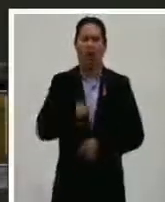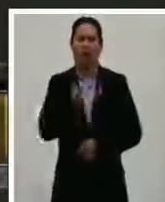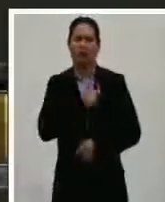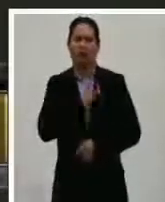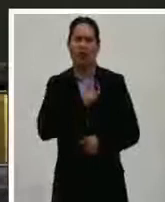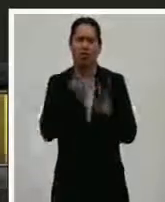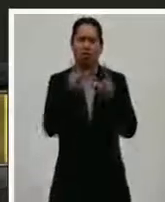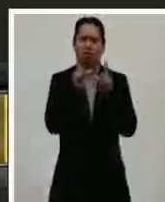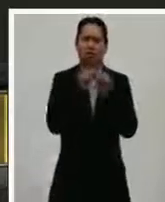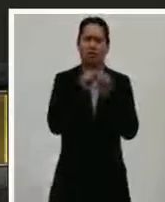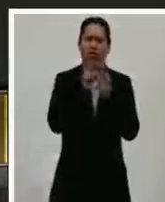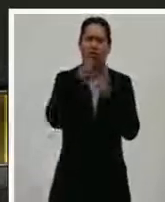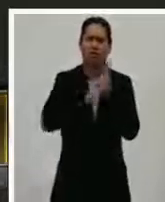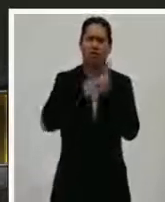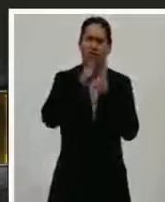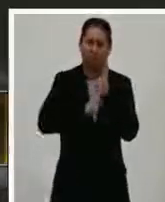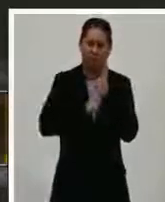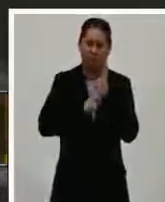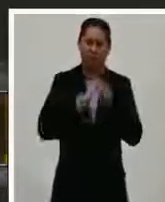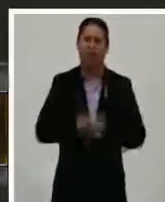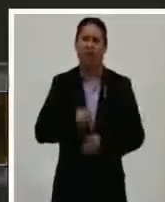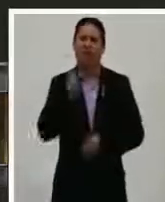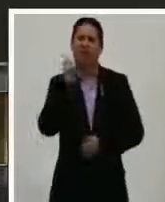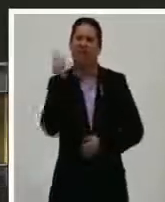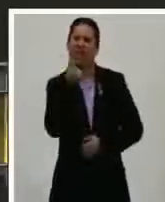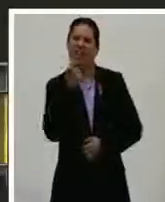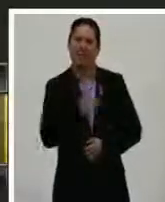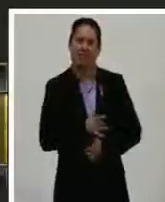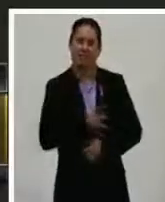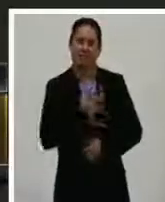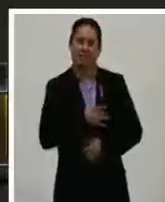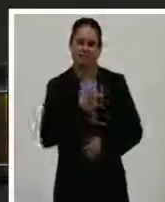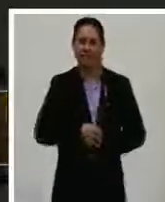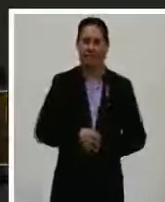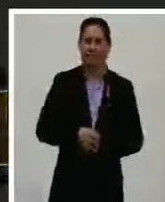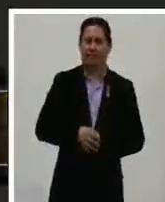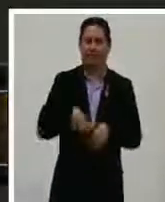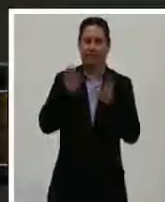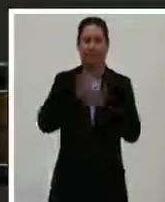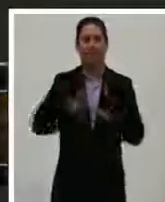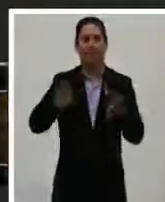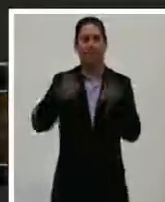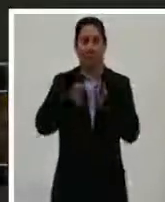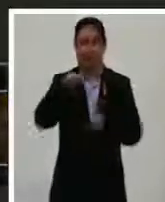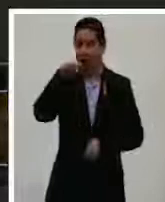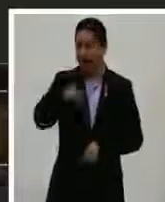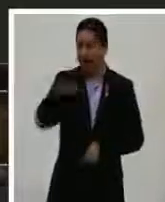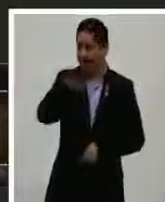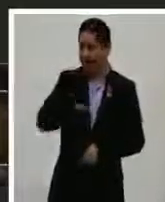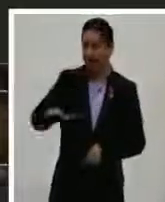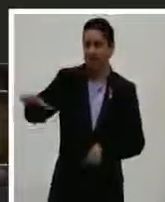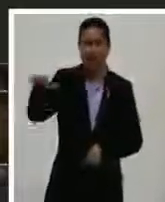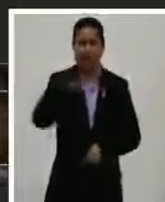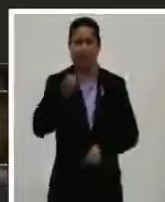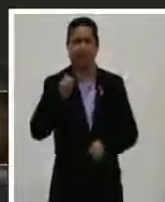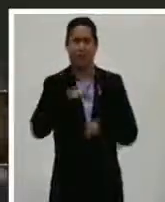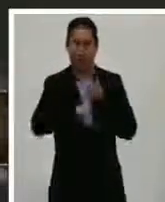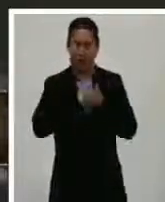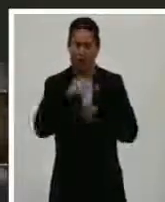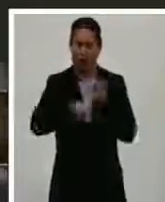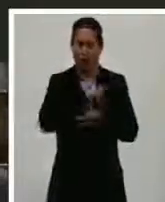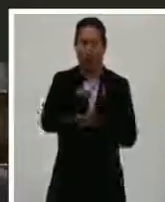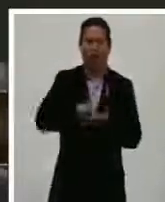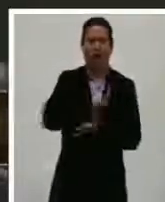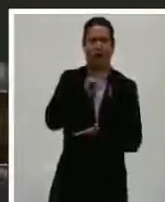rectificación de hechos en qué sentido considera importante que este parlamento de donde se emanan las leyes